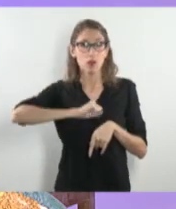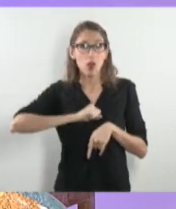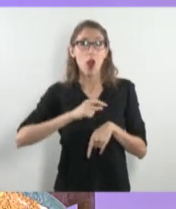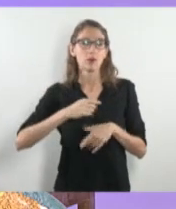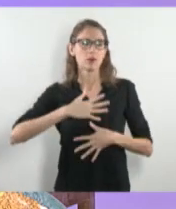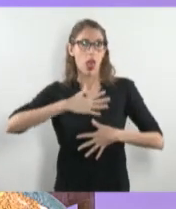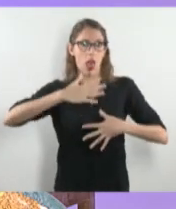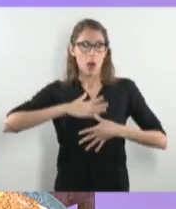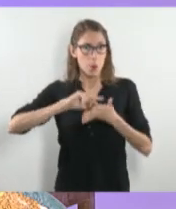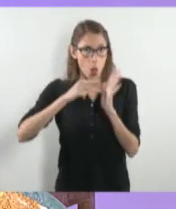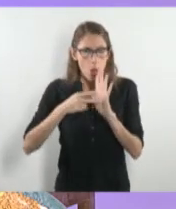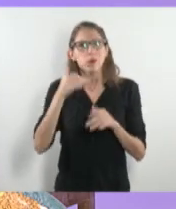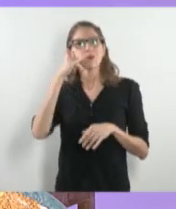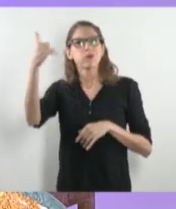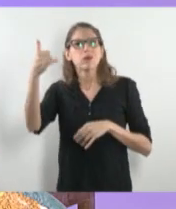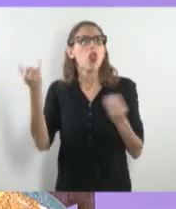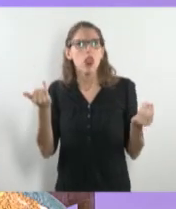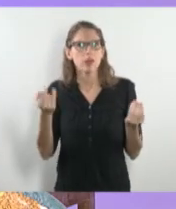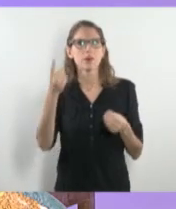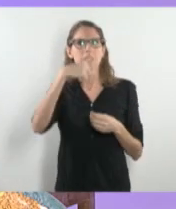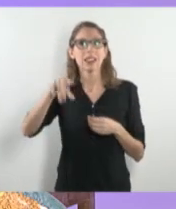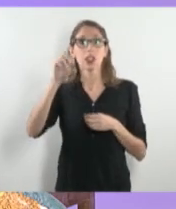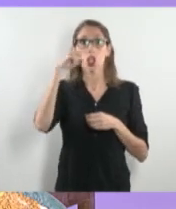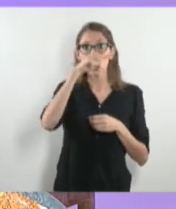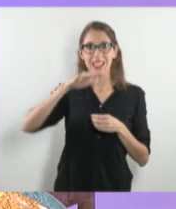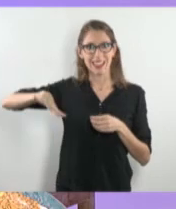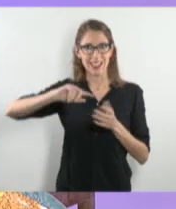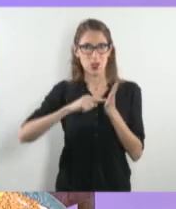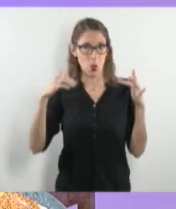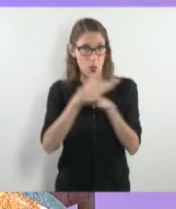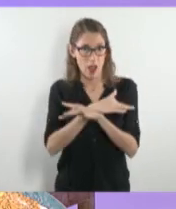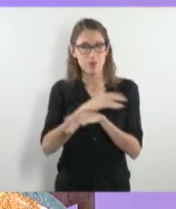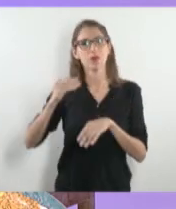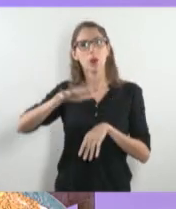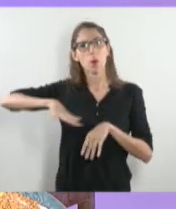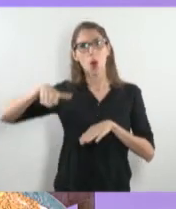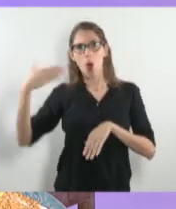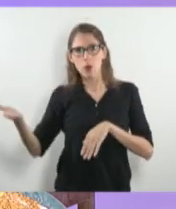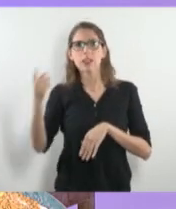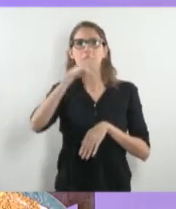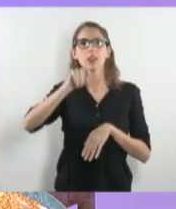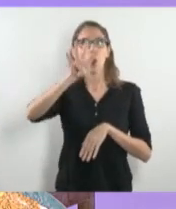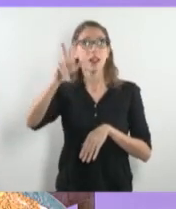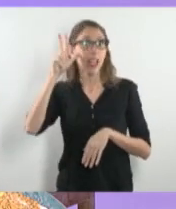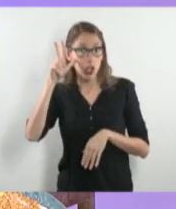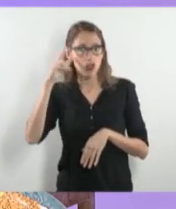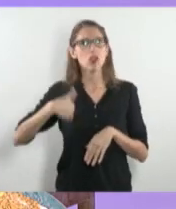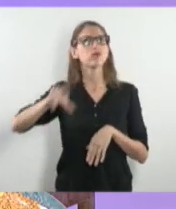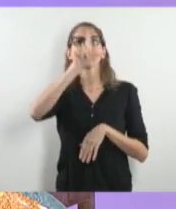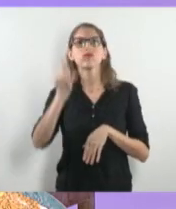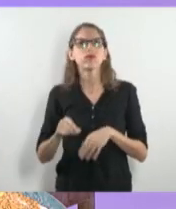llamas por teléfono. Ciudad de Buenos Aires, 107. Gran Buenos Aires, 148. A nivel